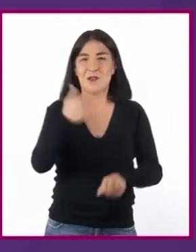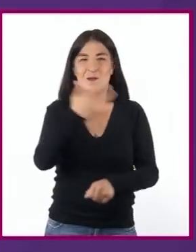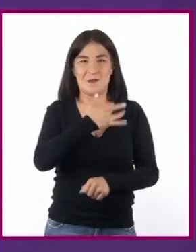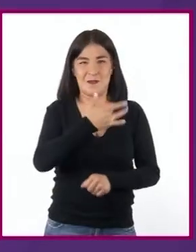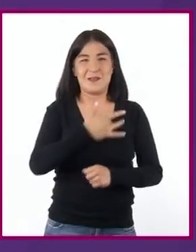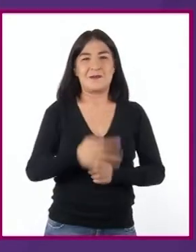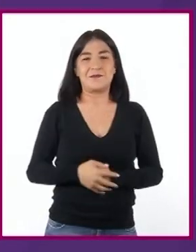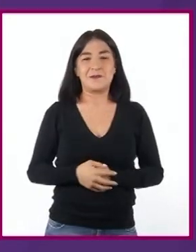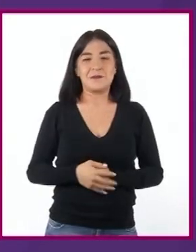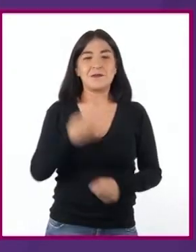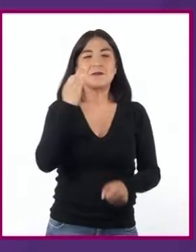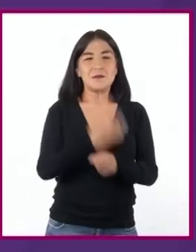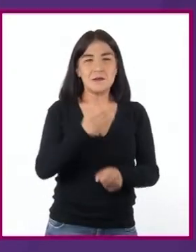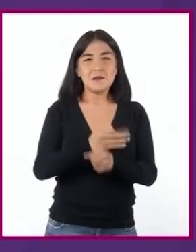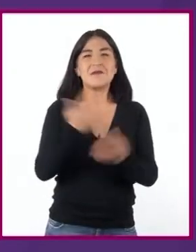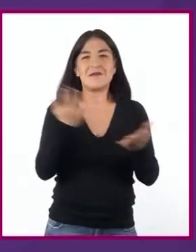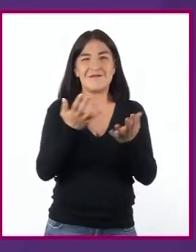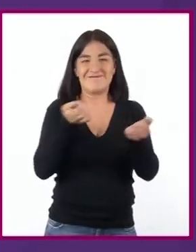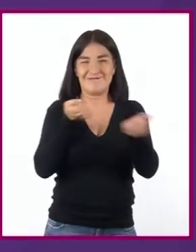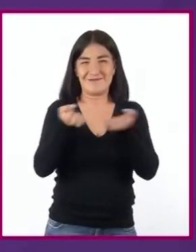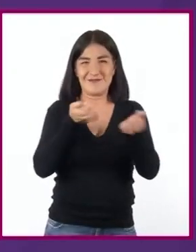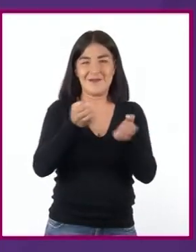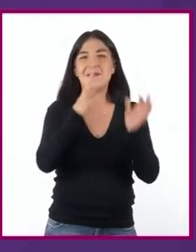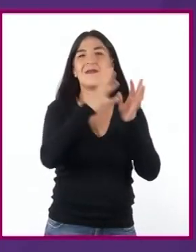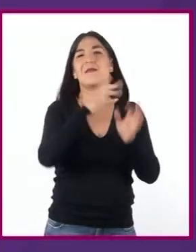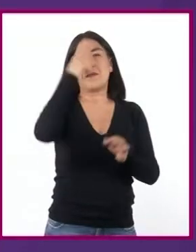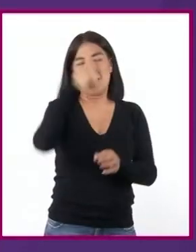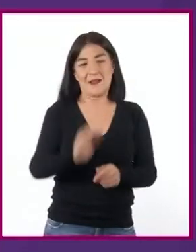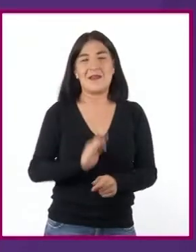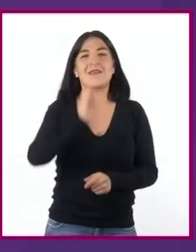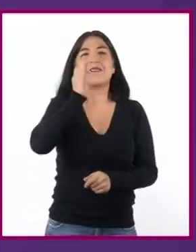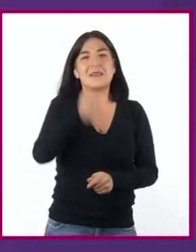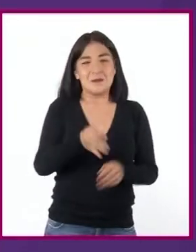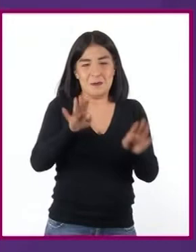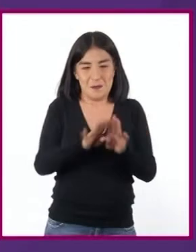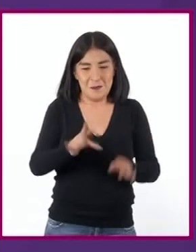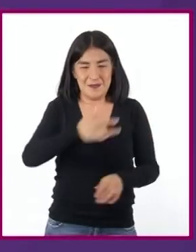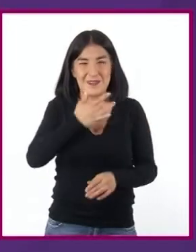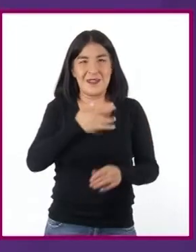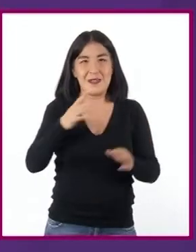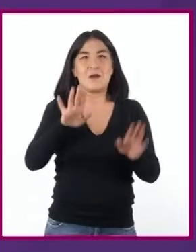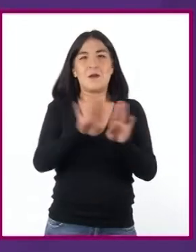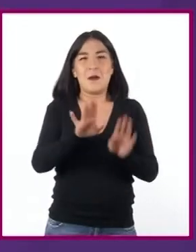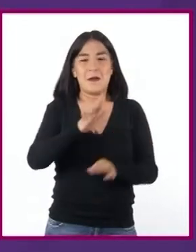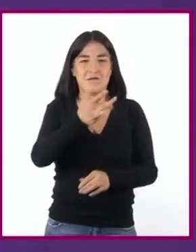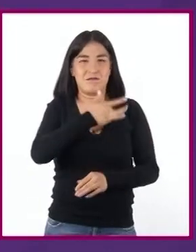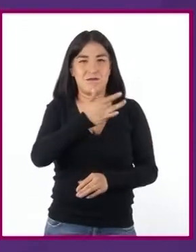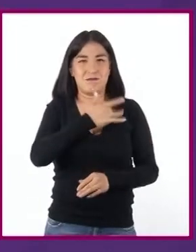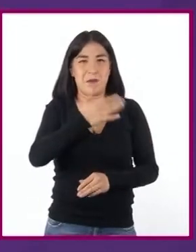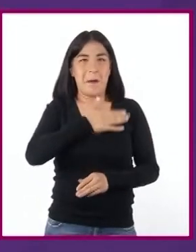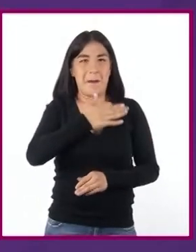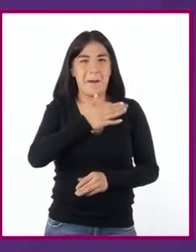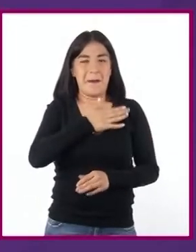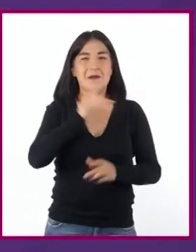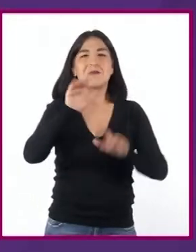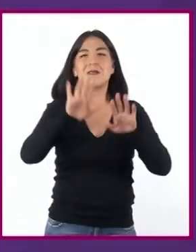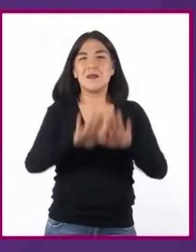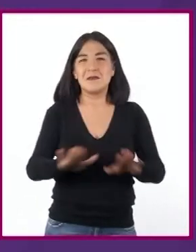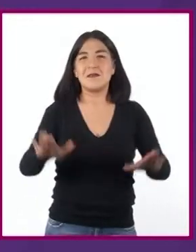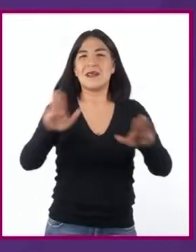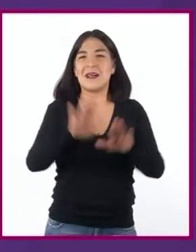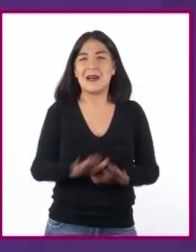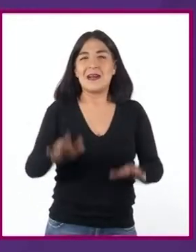a hacer unas posturas que nos permitirán ir calmando el pulso cardíaco, simultáneamente